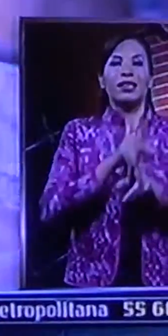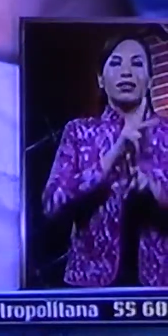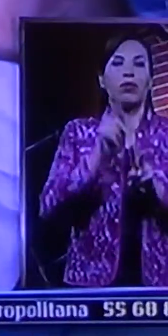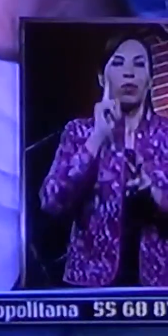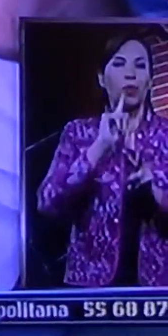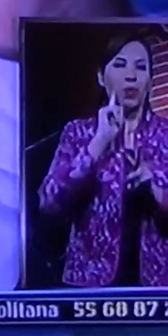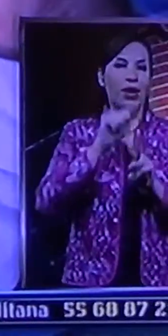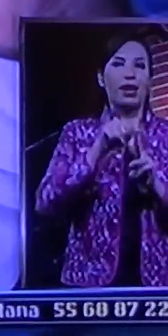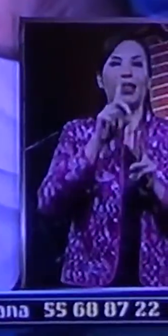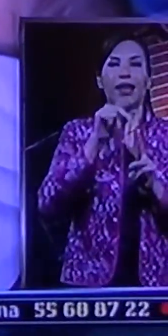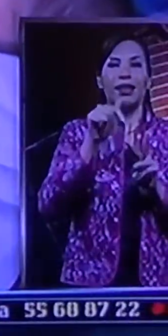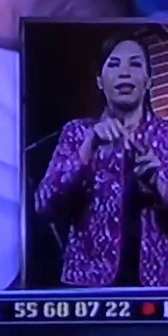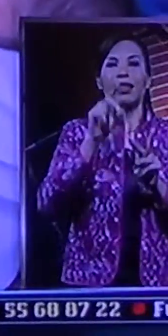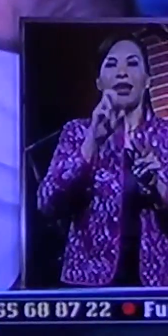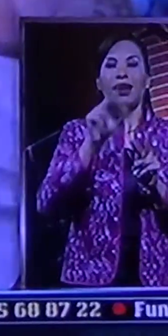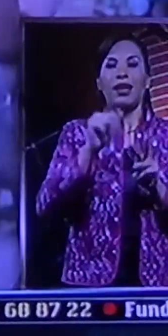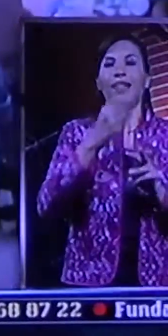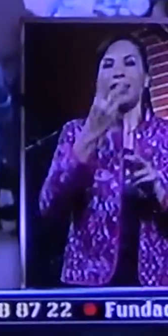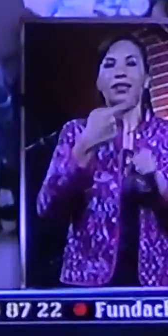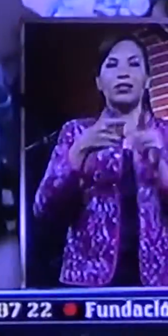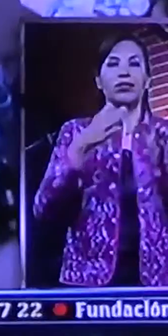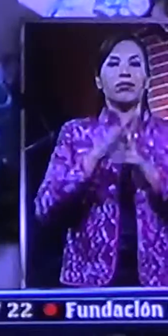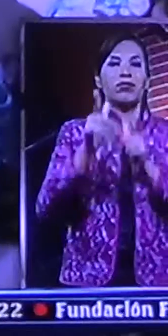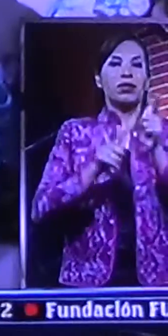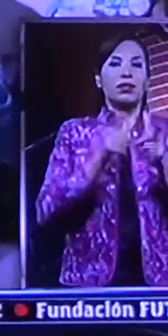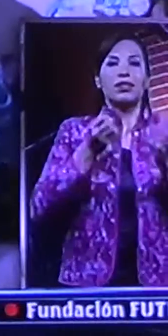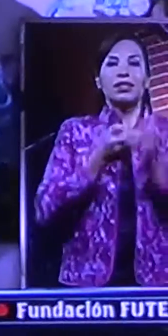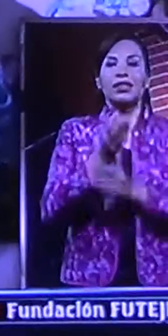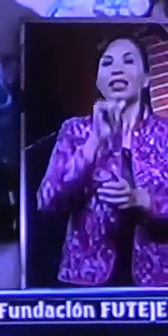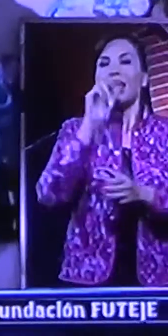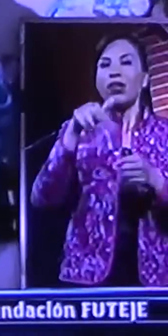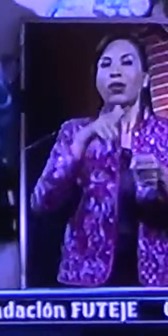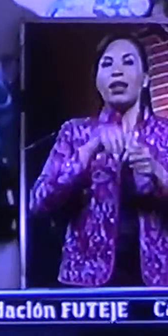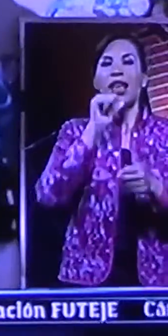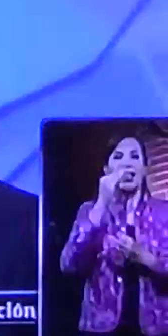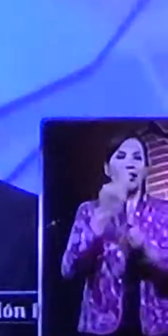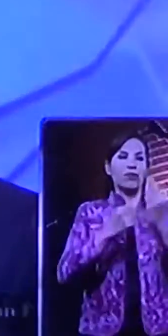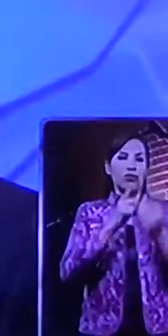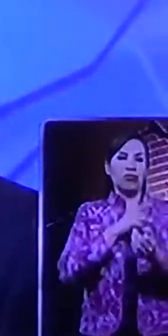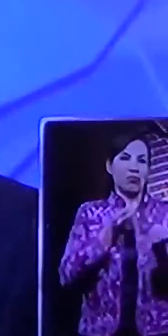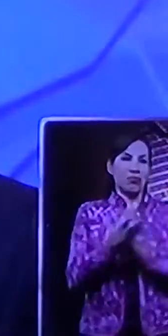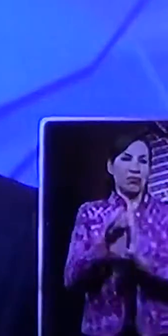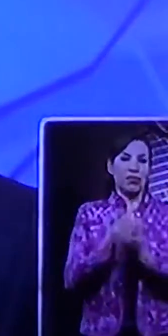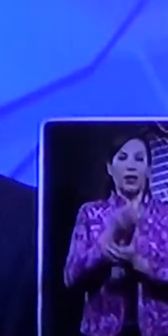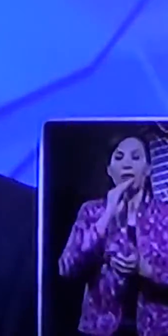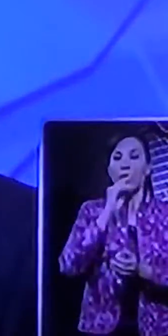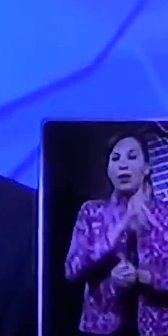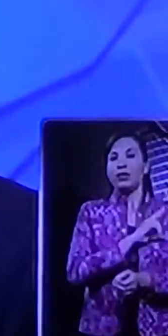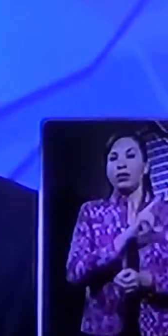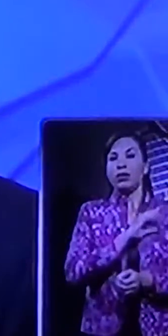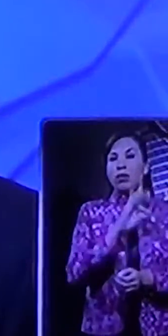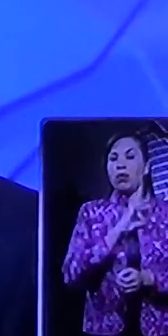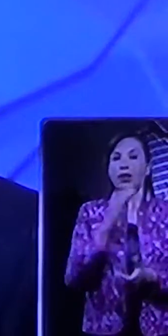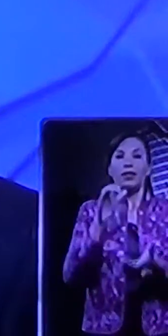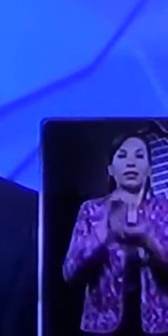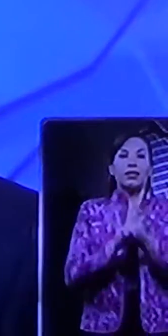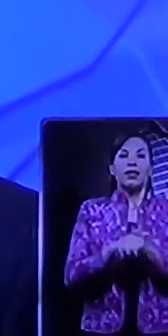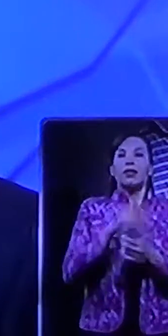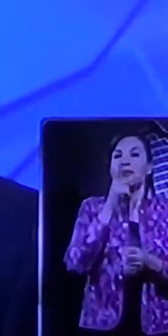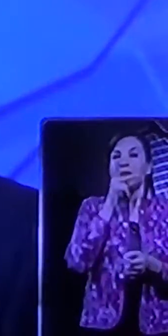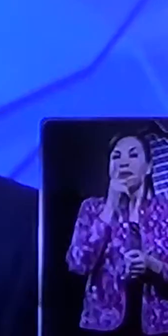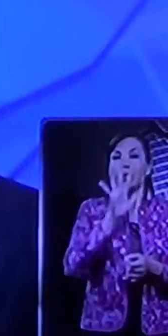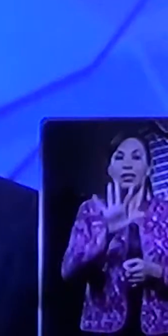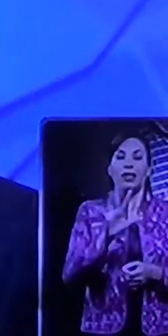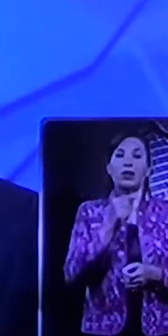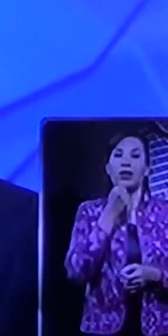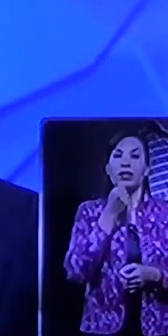y Clara, y sus 3 parejas de mellizos fueron naturales sin tratamiento alguno. Esta madre soltera está a punto de casarse con el papá de